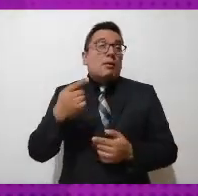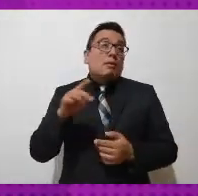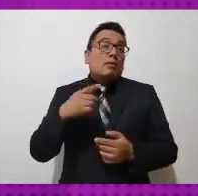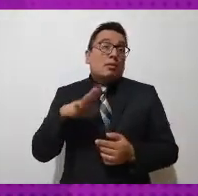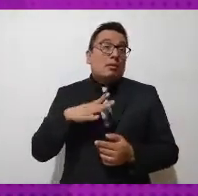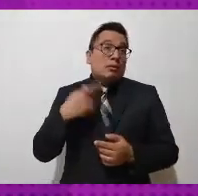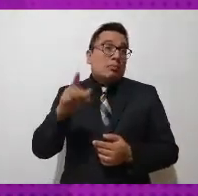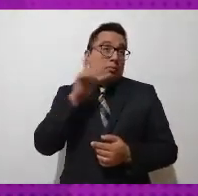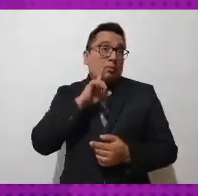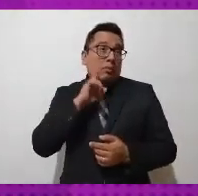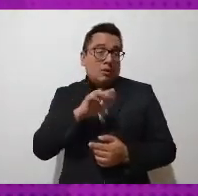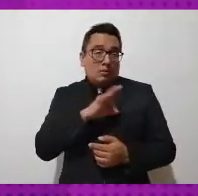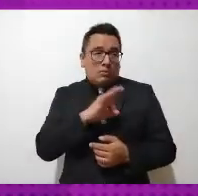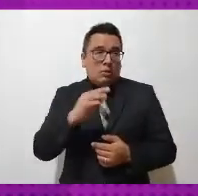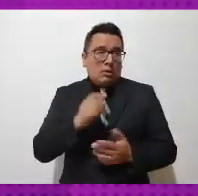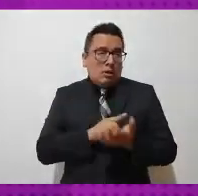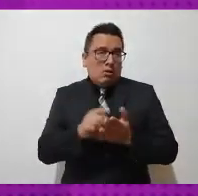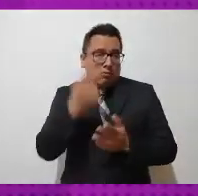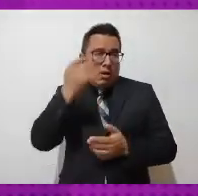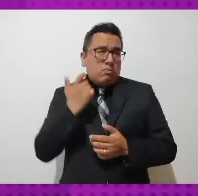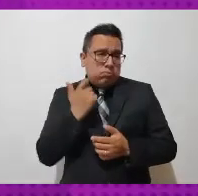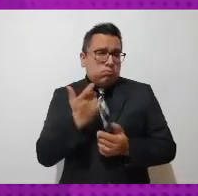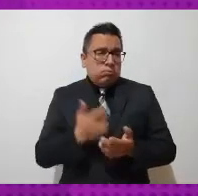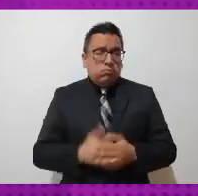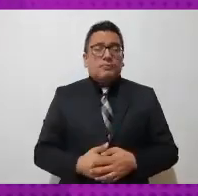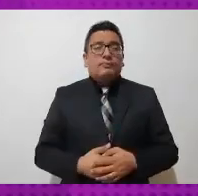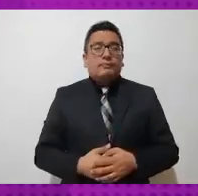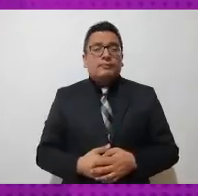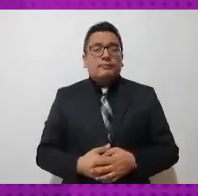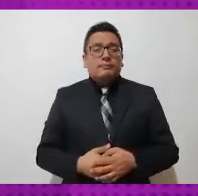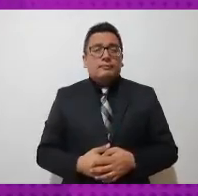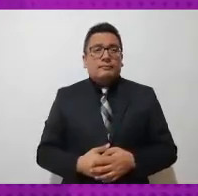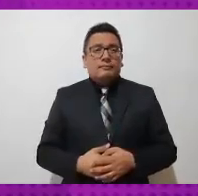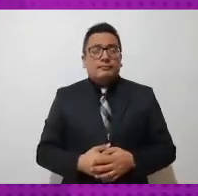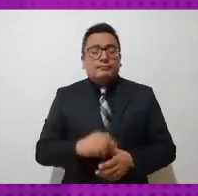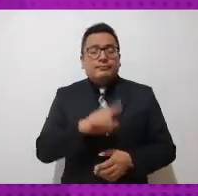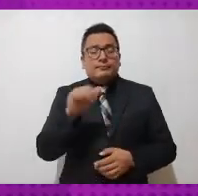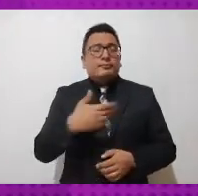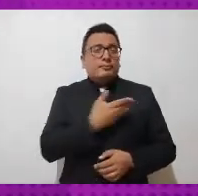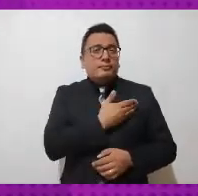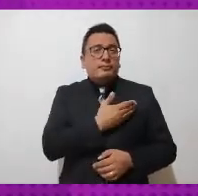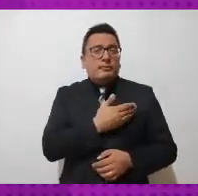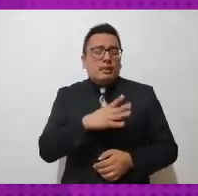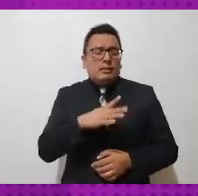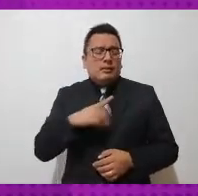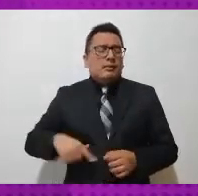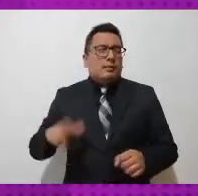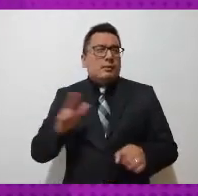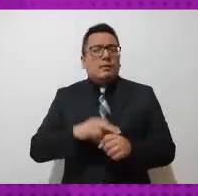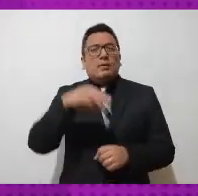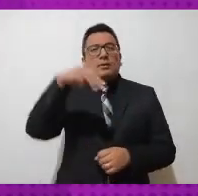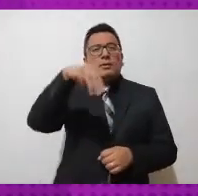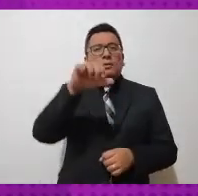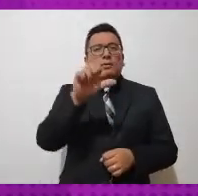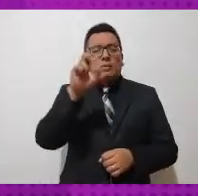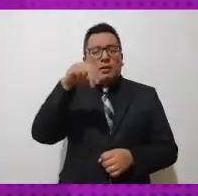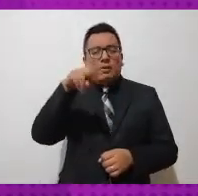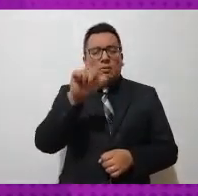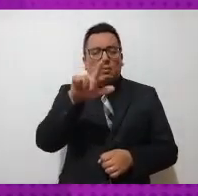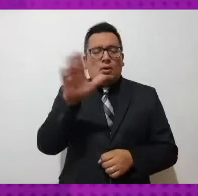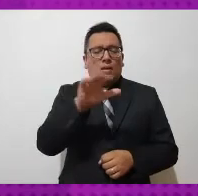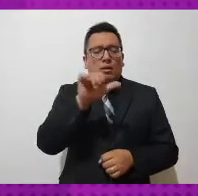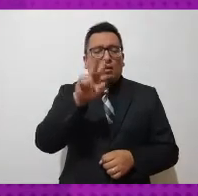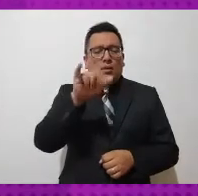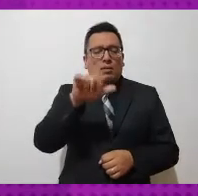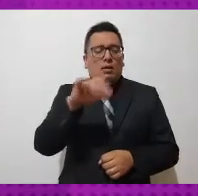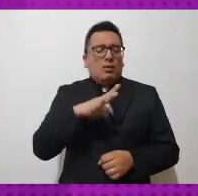derechos económicos y sociales de las mujeres. Posteriormente, con Manuel Ávila Camacho como gobernador del estado, se integró el sector femenil